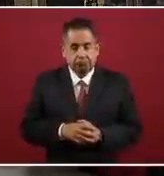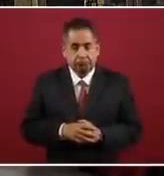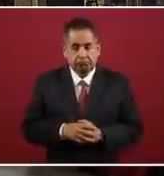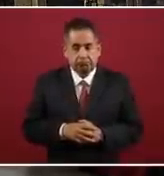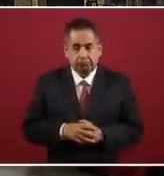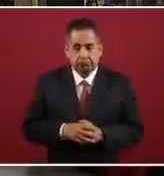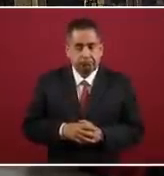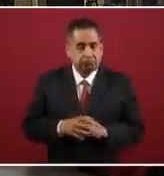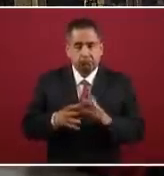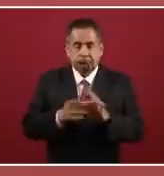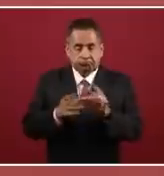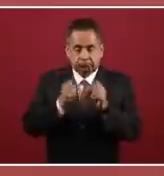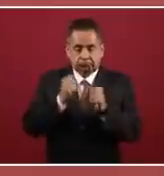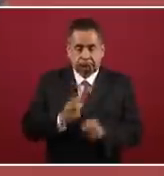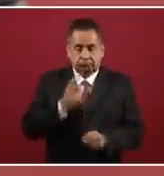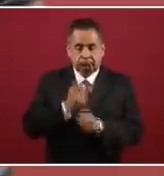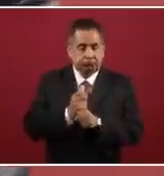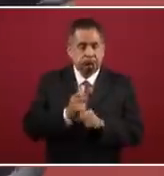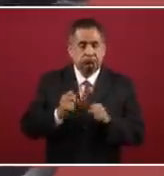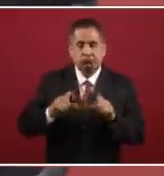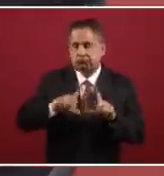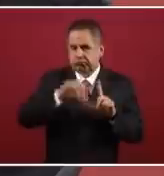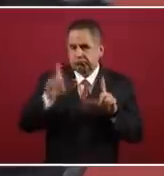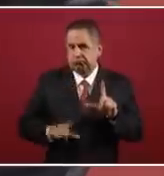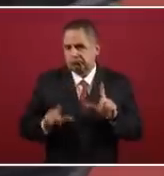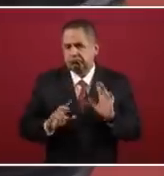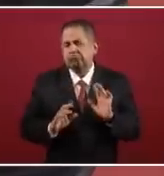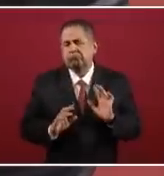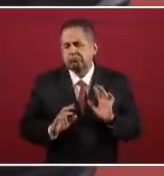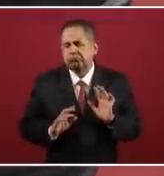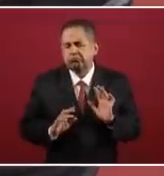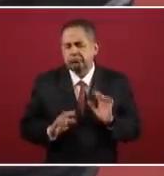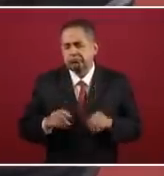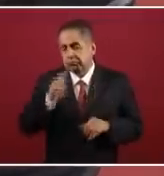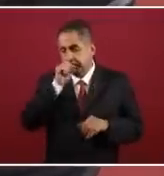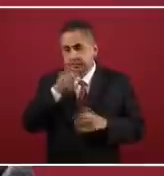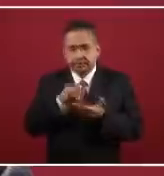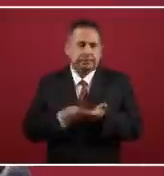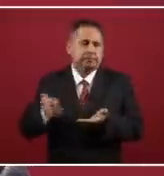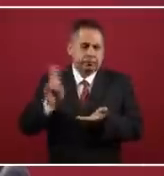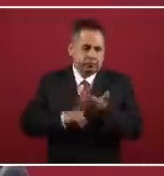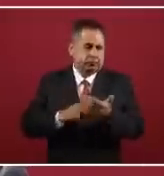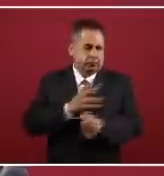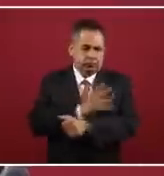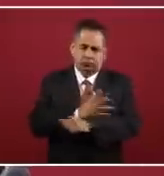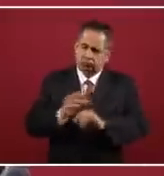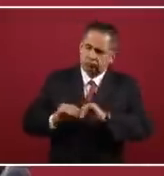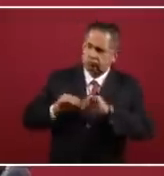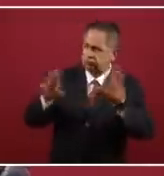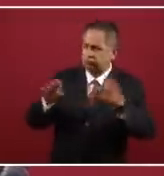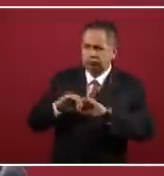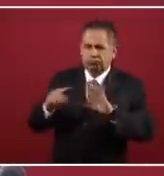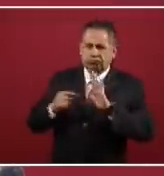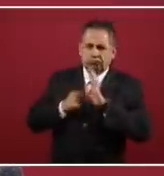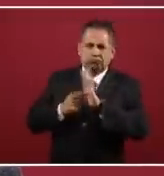un asunto de seguridad nacional, pero al mismo tiempo va a existir toda la